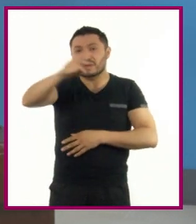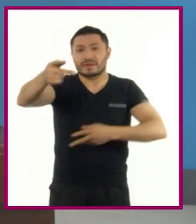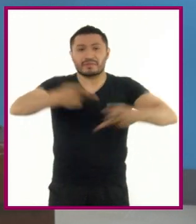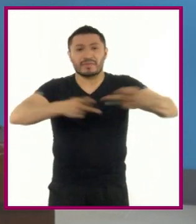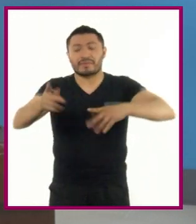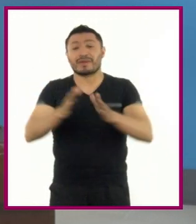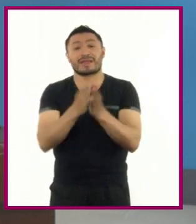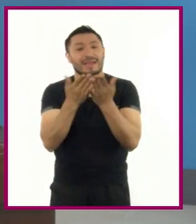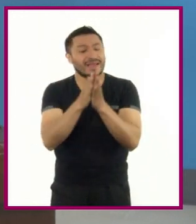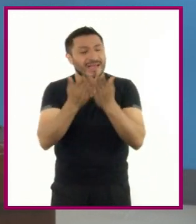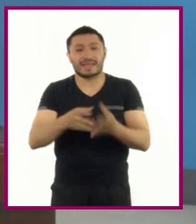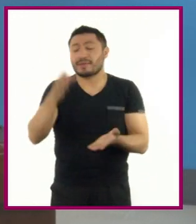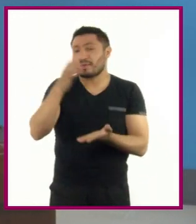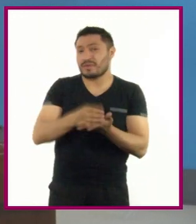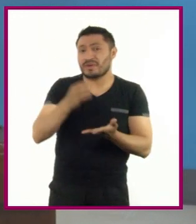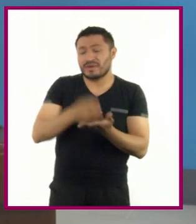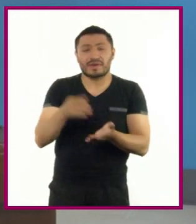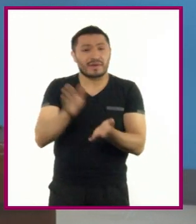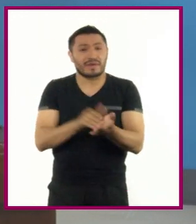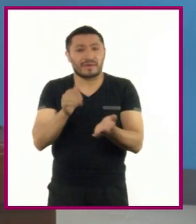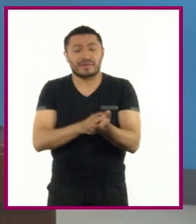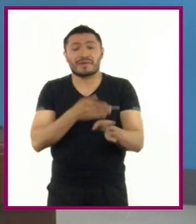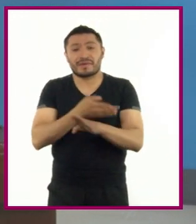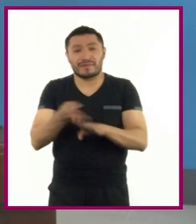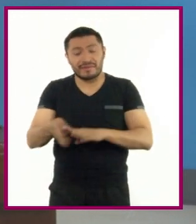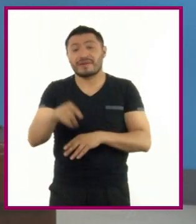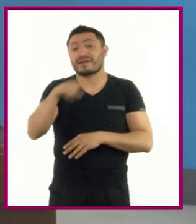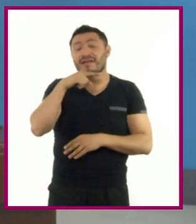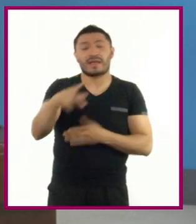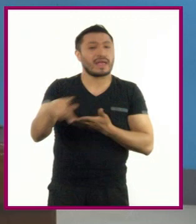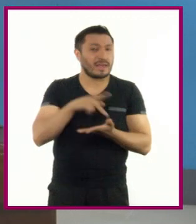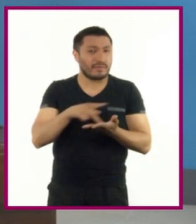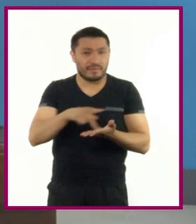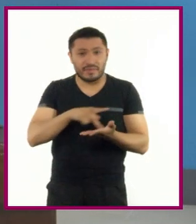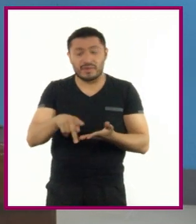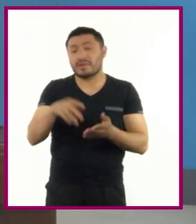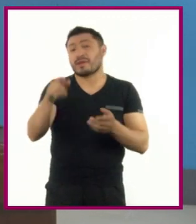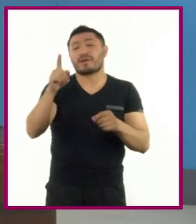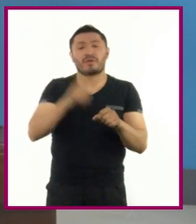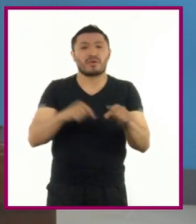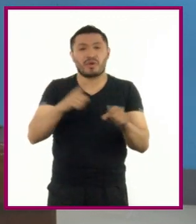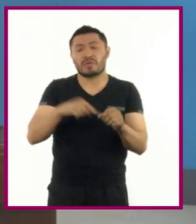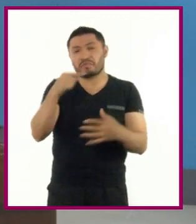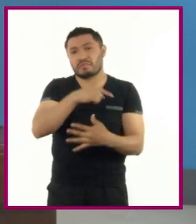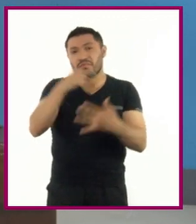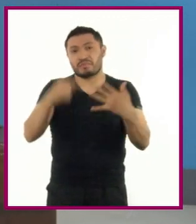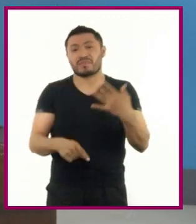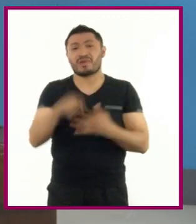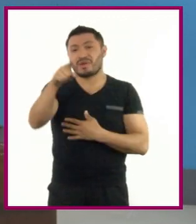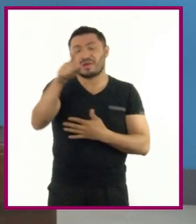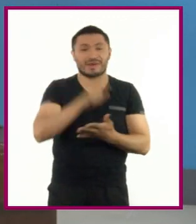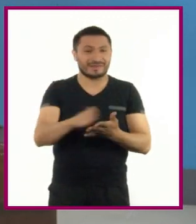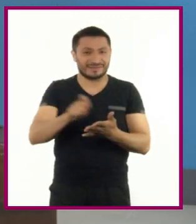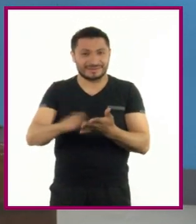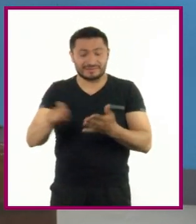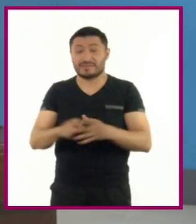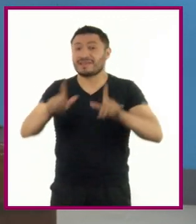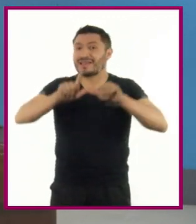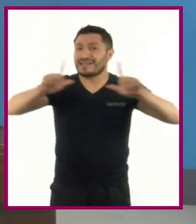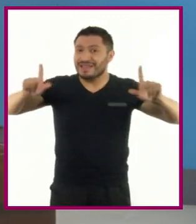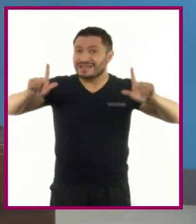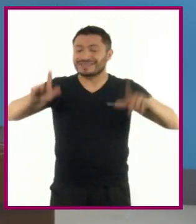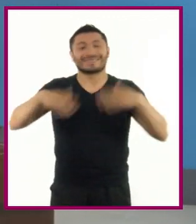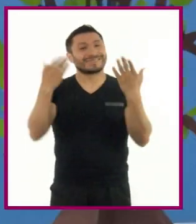de texto, cuaderno u hojas blancas, así como lápiz o bolígrafo y colores para que tomen apuntes. ¿Listas y